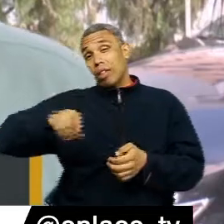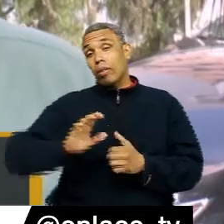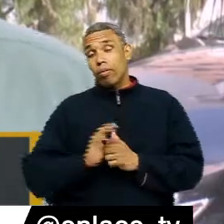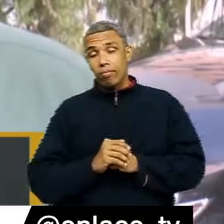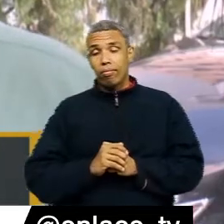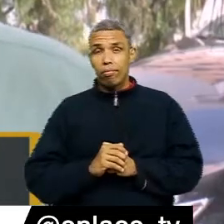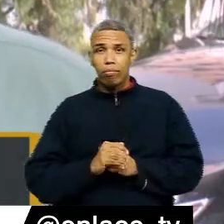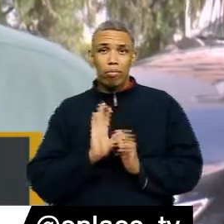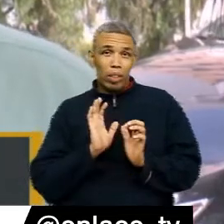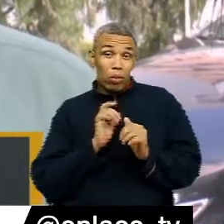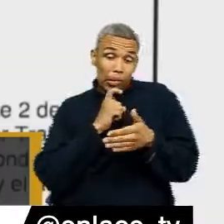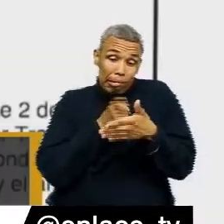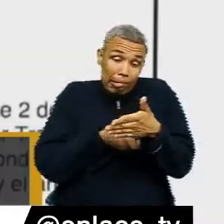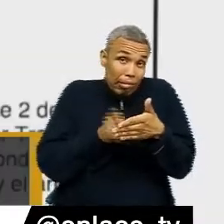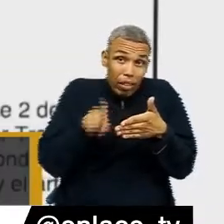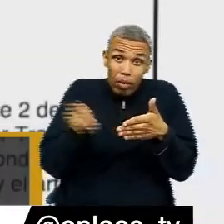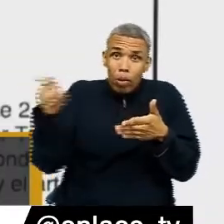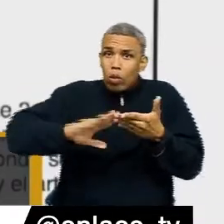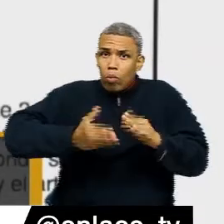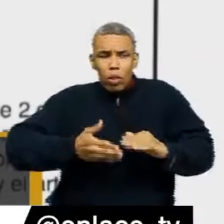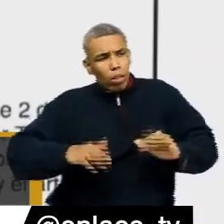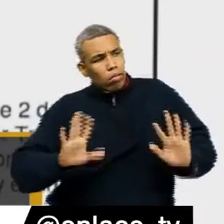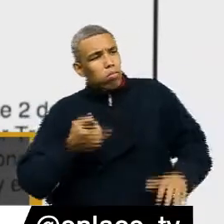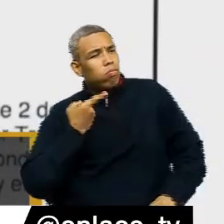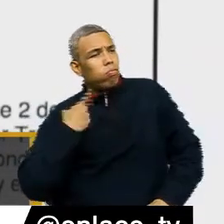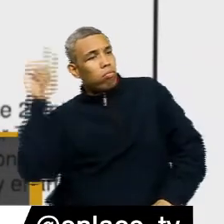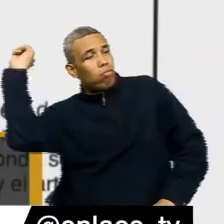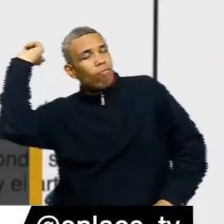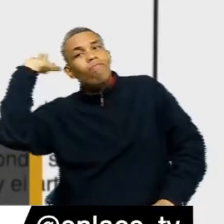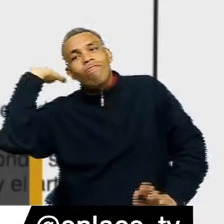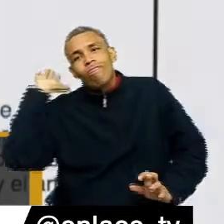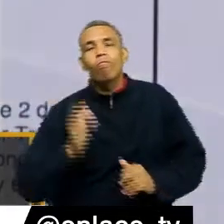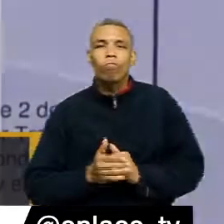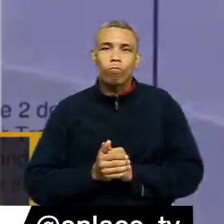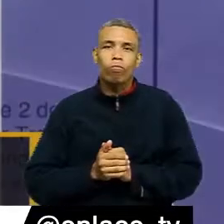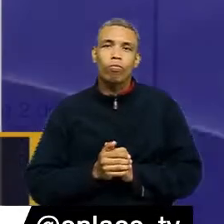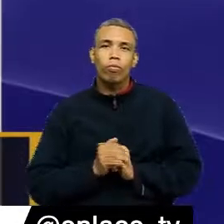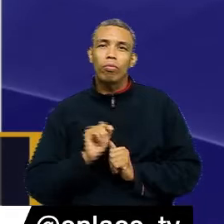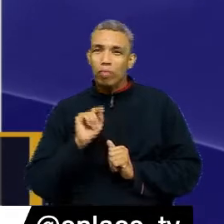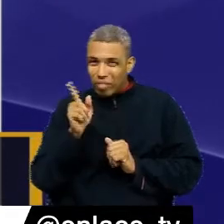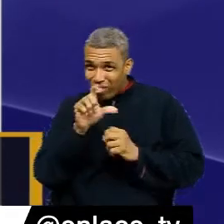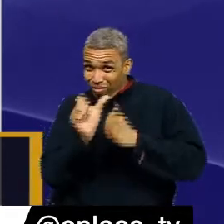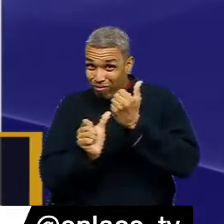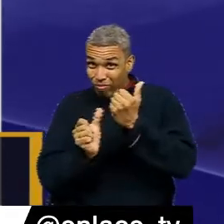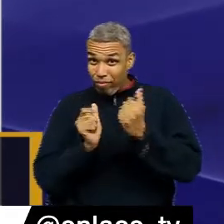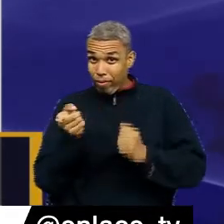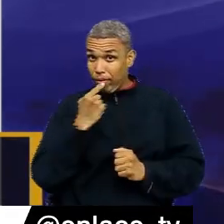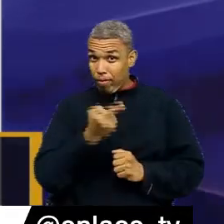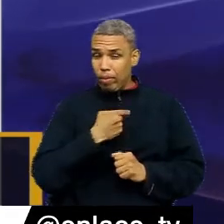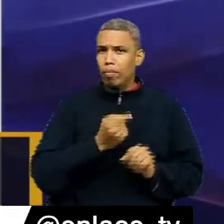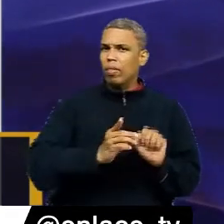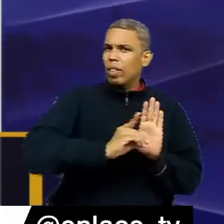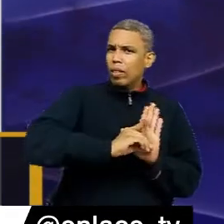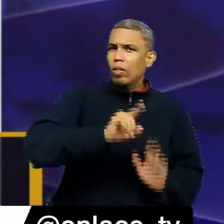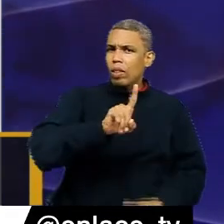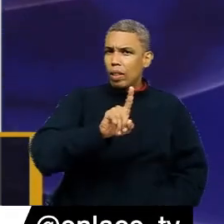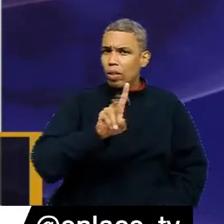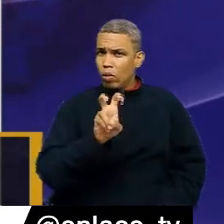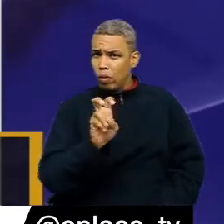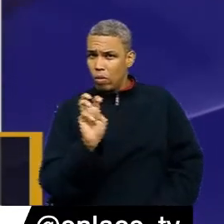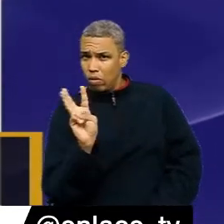generado bastante molestia. El mensaje que deja la administración municipal, según Afanador, es que el decreto 173, que cuente